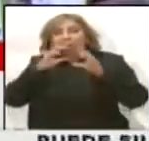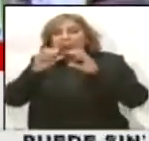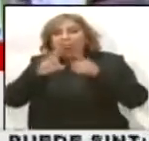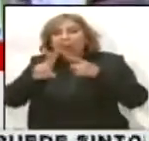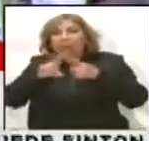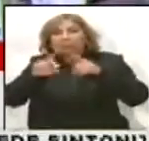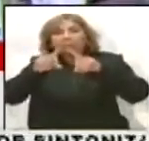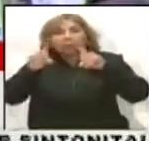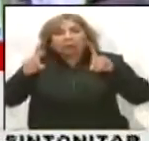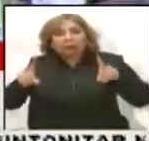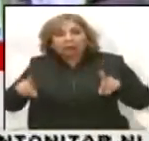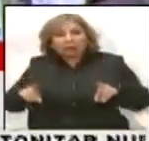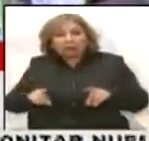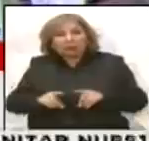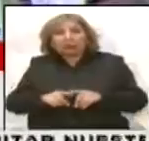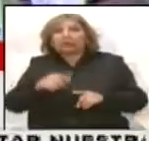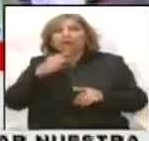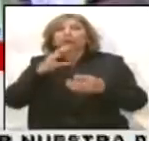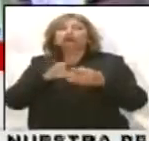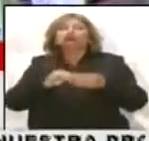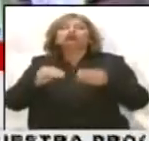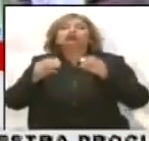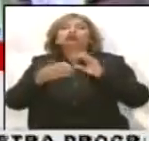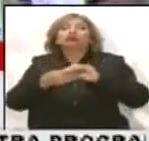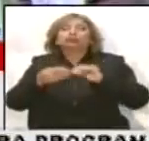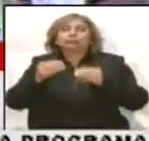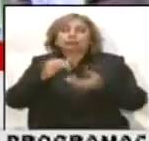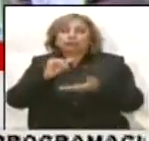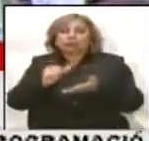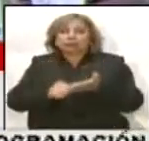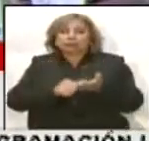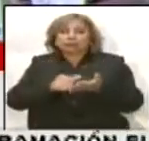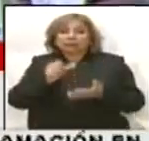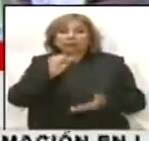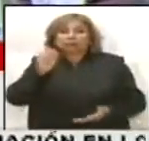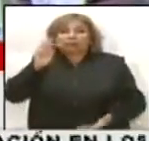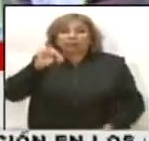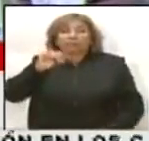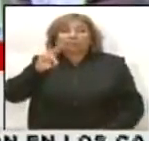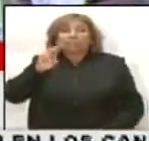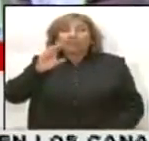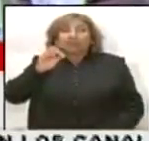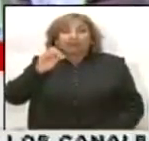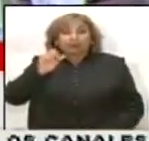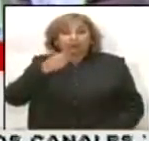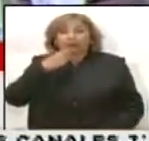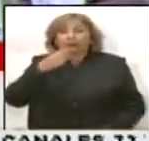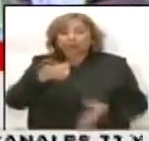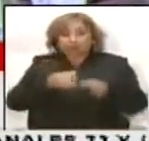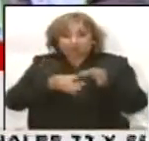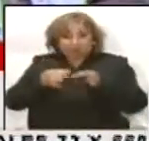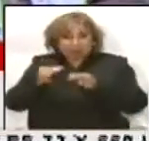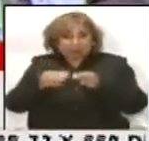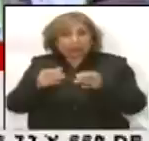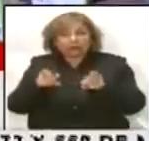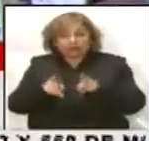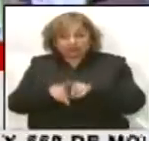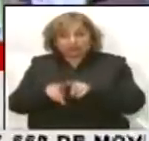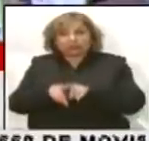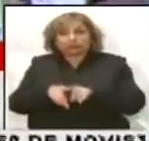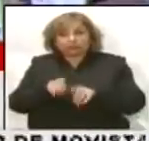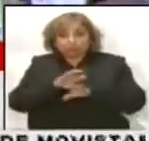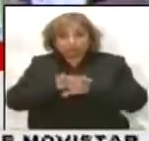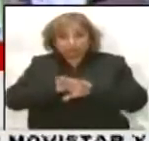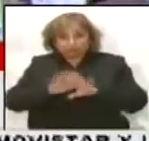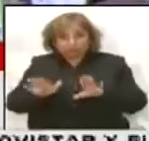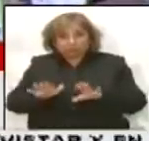en cuestión resulta que es una historiadora del arte de la Universidad de San Marcos, y ella también explicó, y sería bueno que luego eso termine